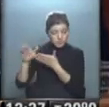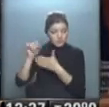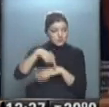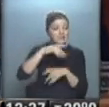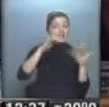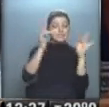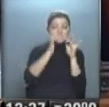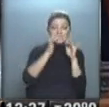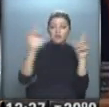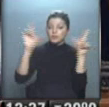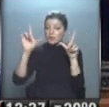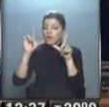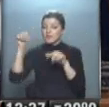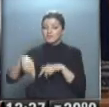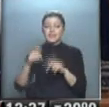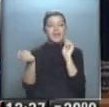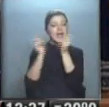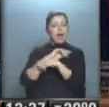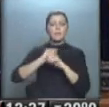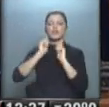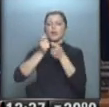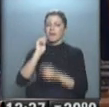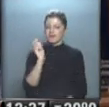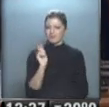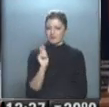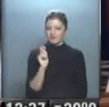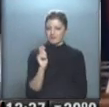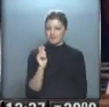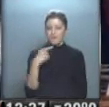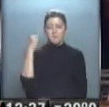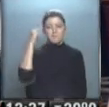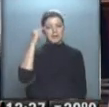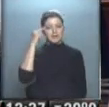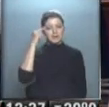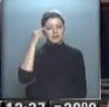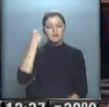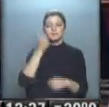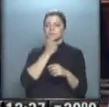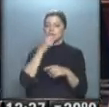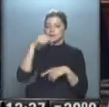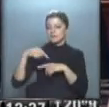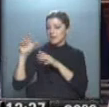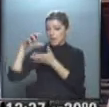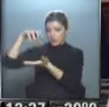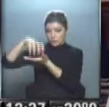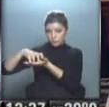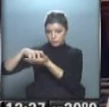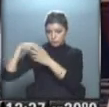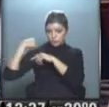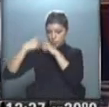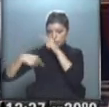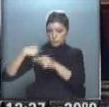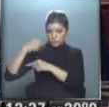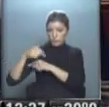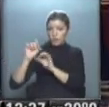que les provee actualmente el grupo Clarín? ¿Está prevista la posibilidad de que permanezca sin aprovechamiento el